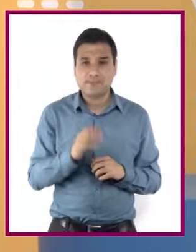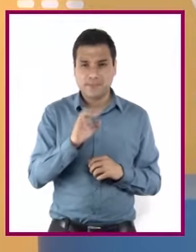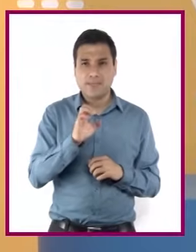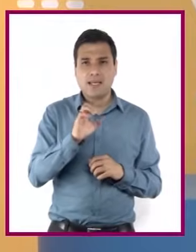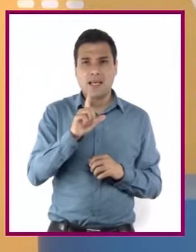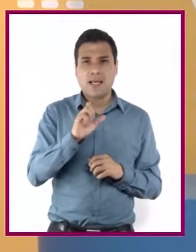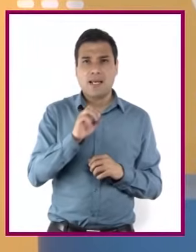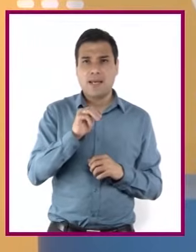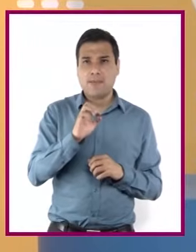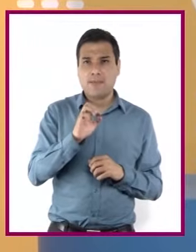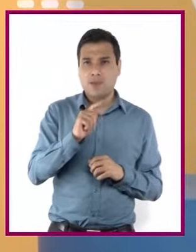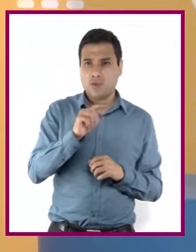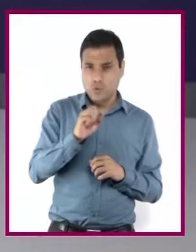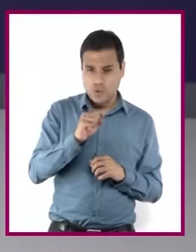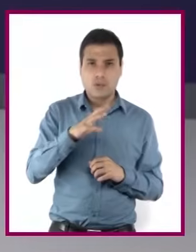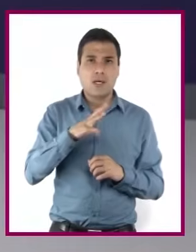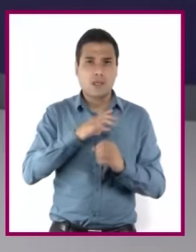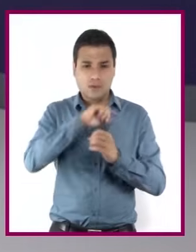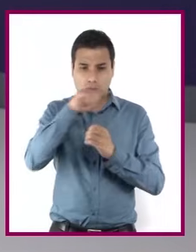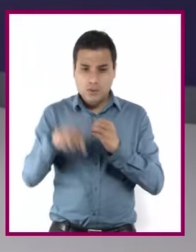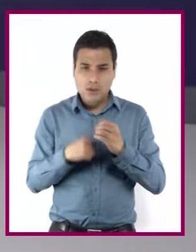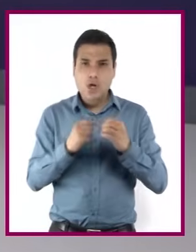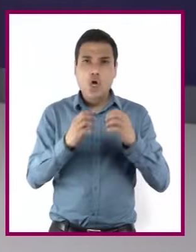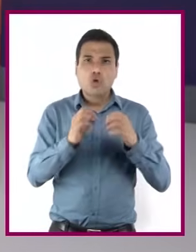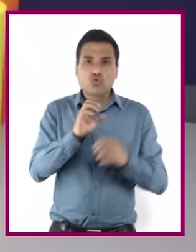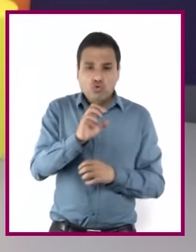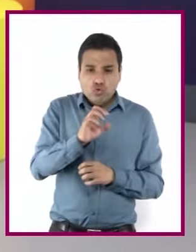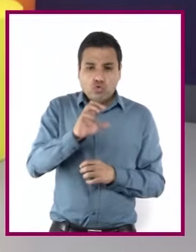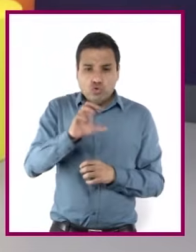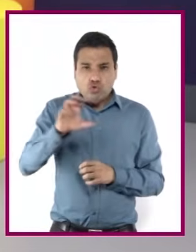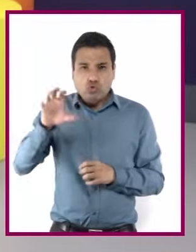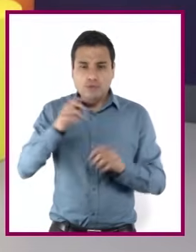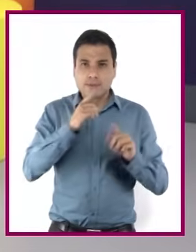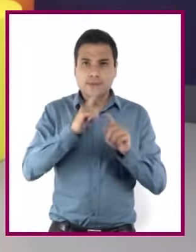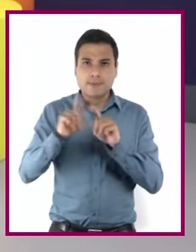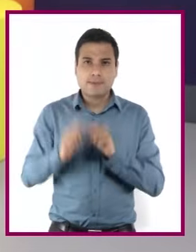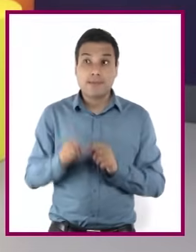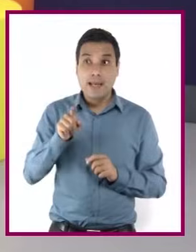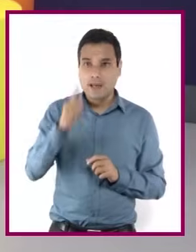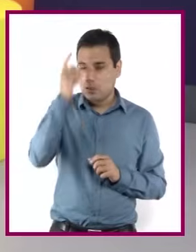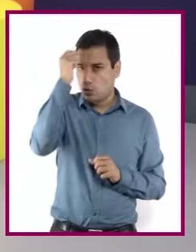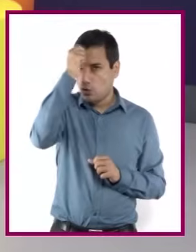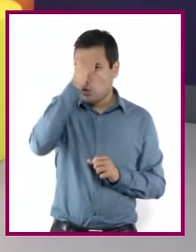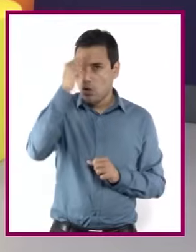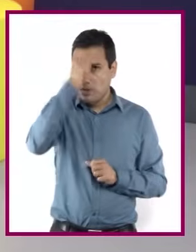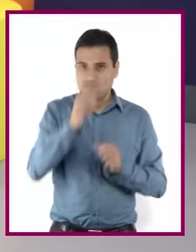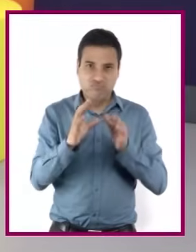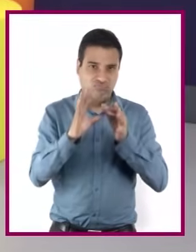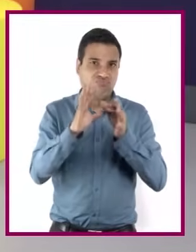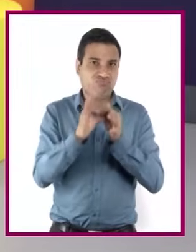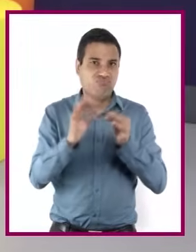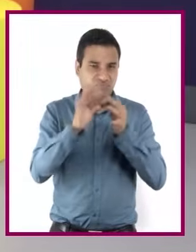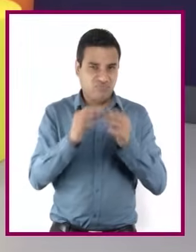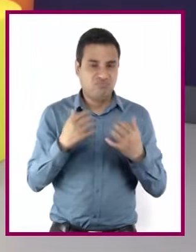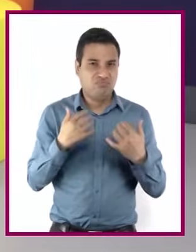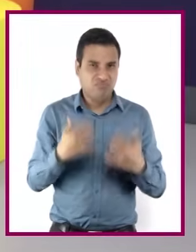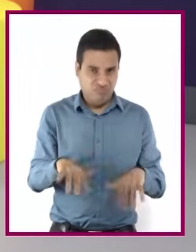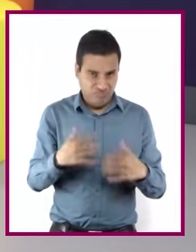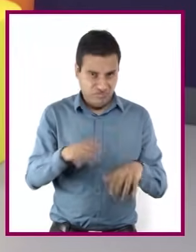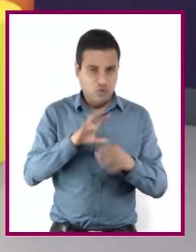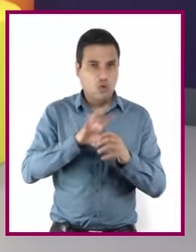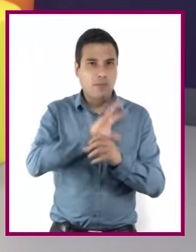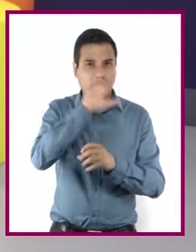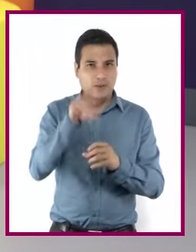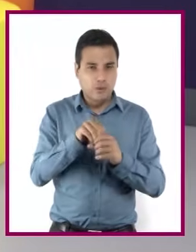de diferentes tamaños. Este científico propuso una teoría muy completa acerca de los átomos. Sin embargo,